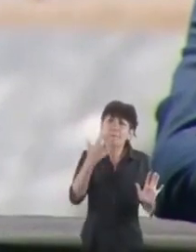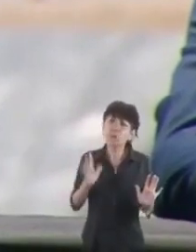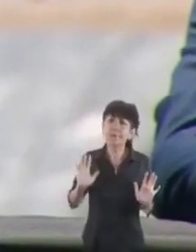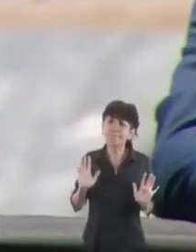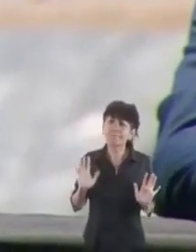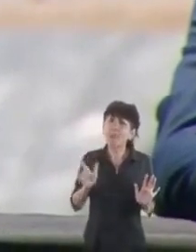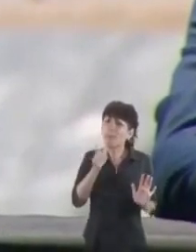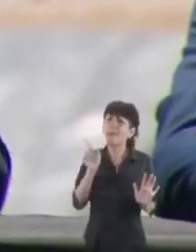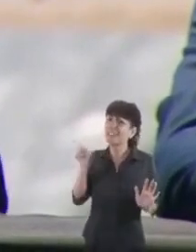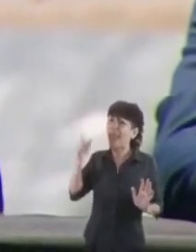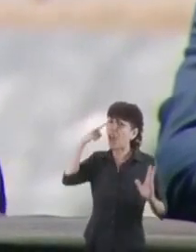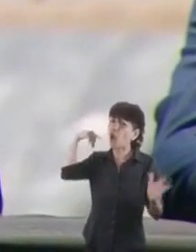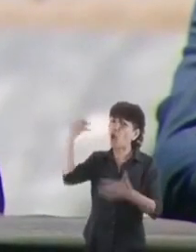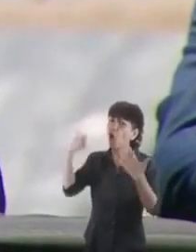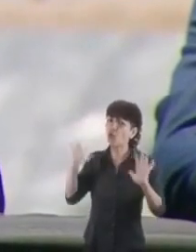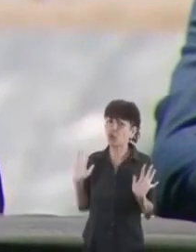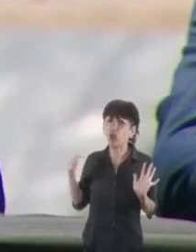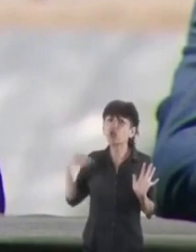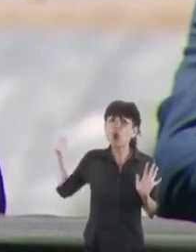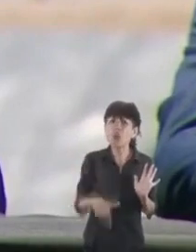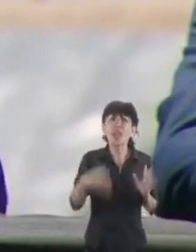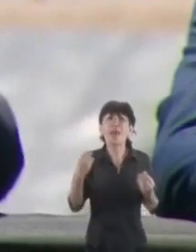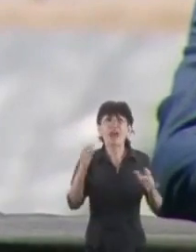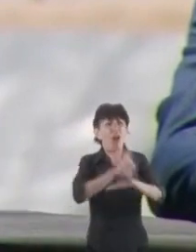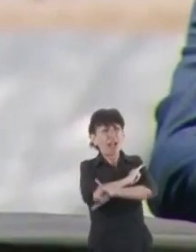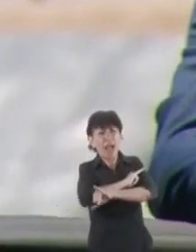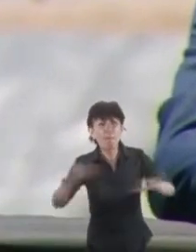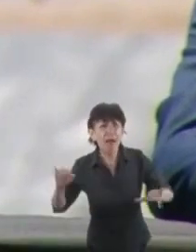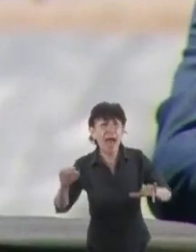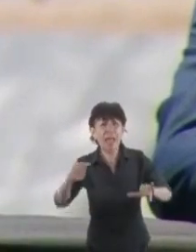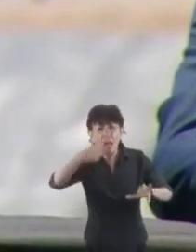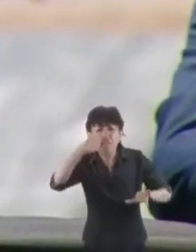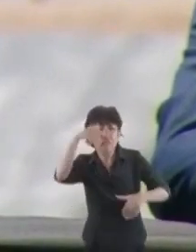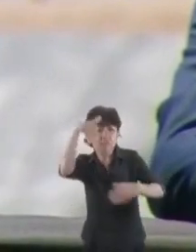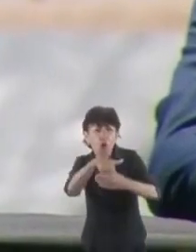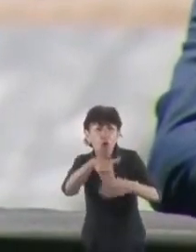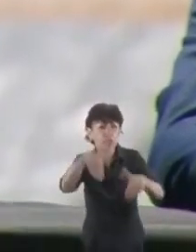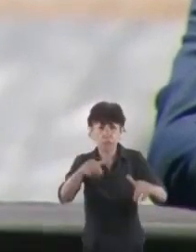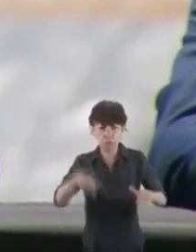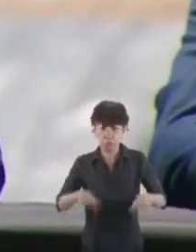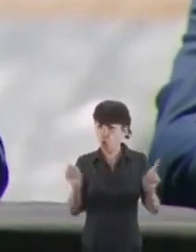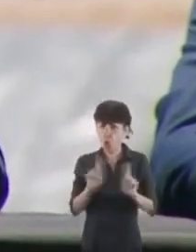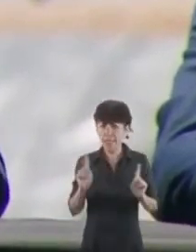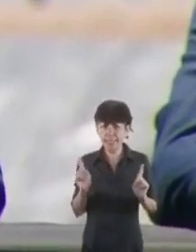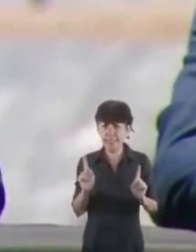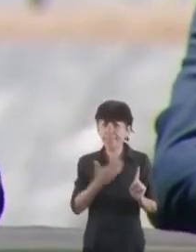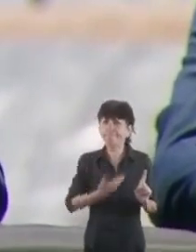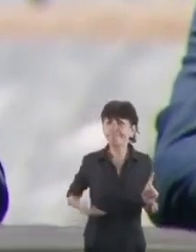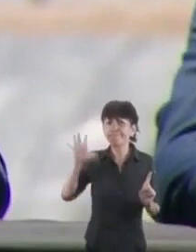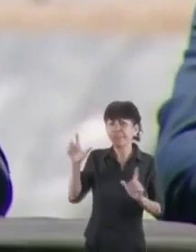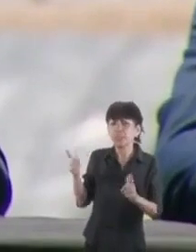al gobernador. La verdad que yo no estoy haciendo campaña electoral, ¿eh? No vengo acá a hacer campaña electoral. Yo recorro el